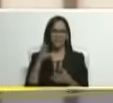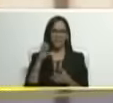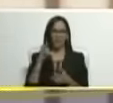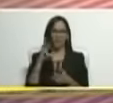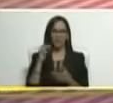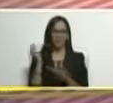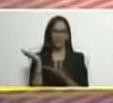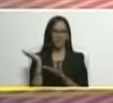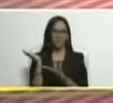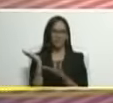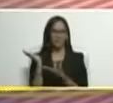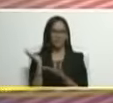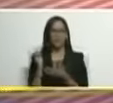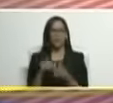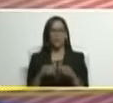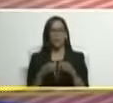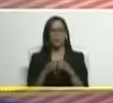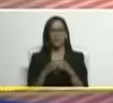compañera.